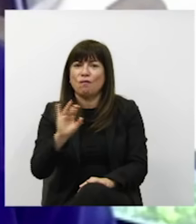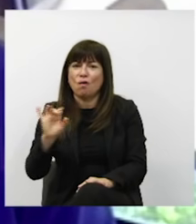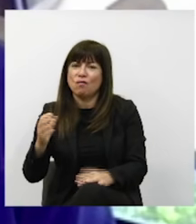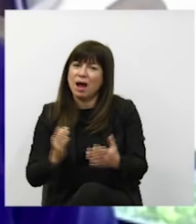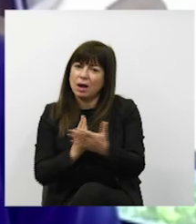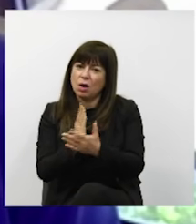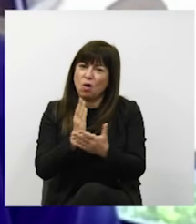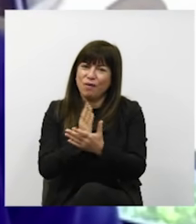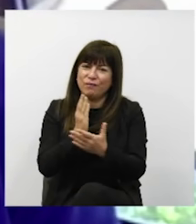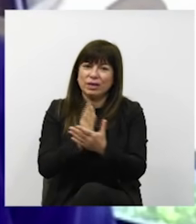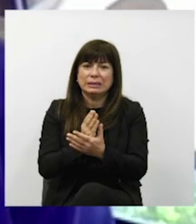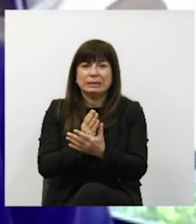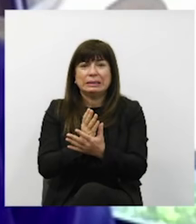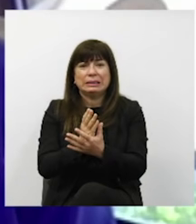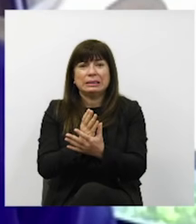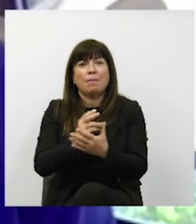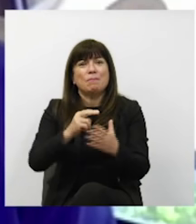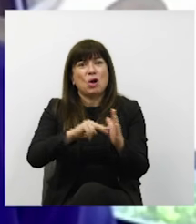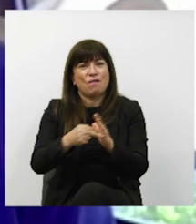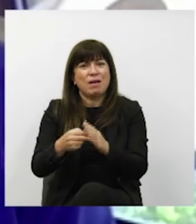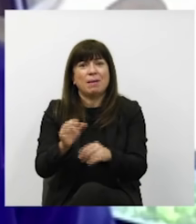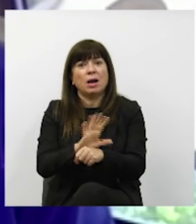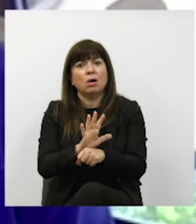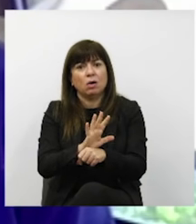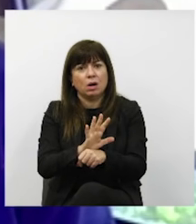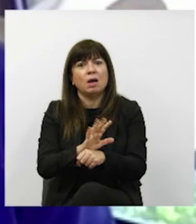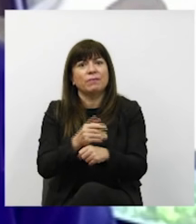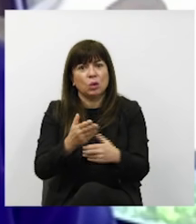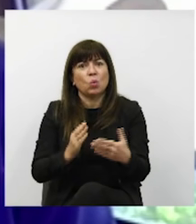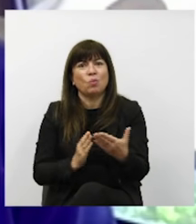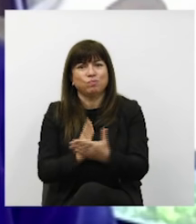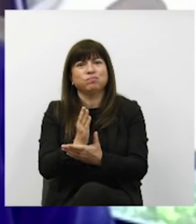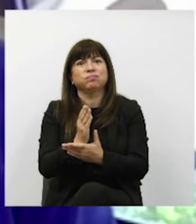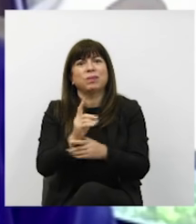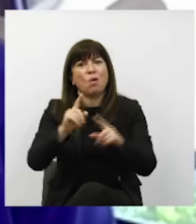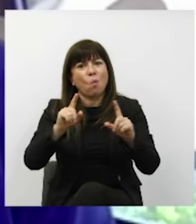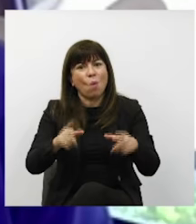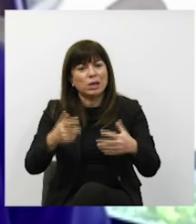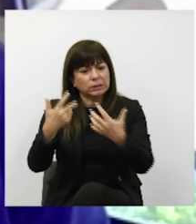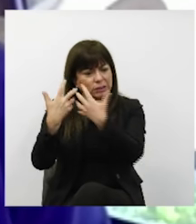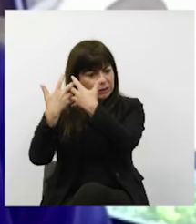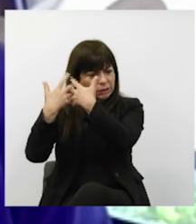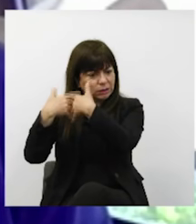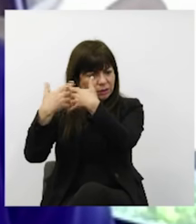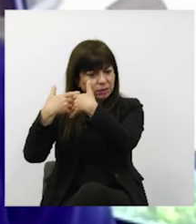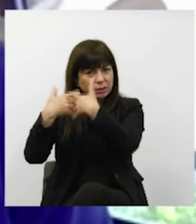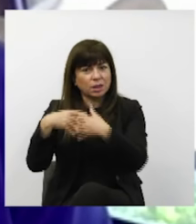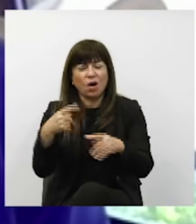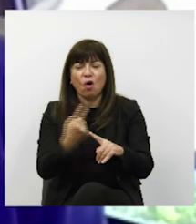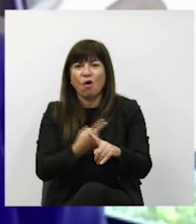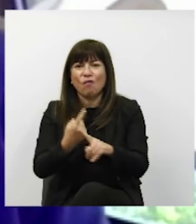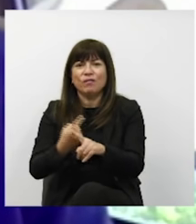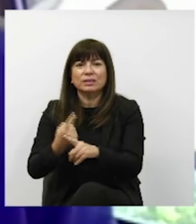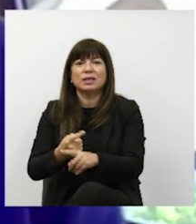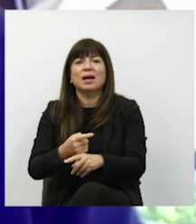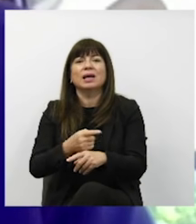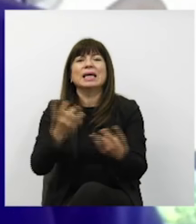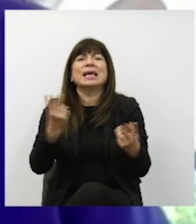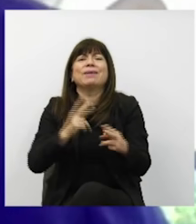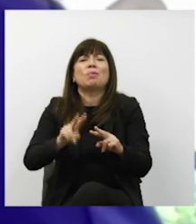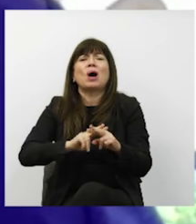comenzar en medio de la pandemia a procesar nuestra conversación respecto de qué vamos a hacer